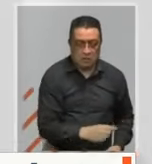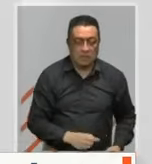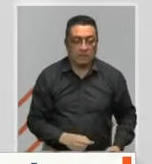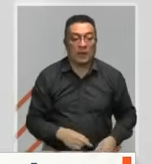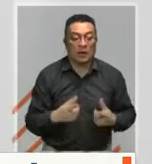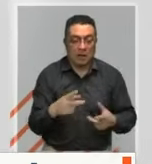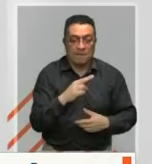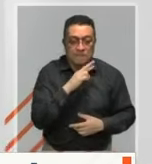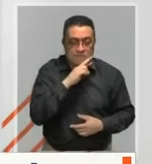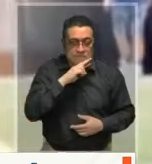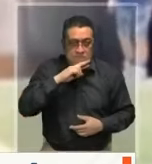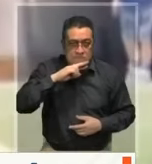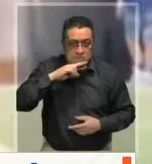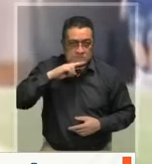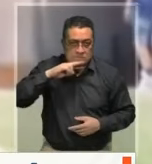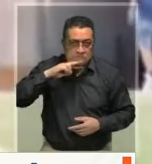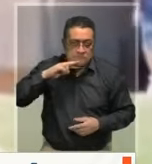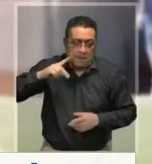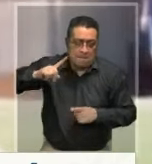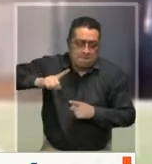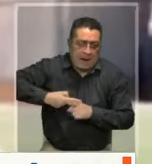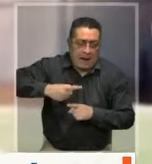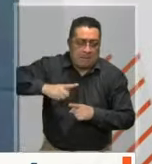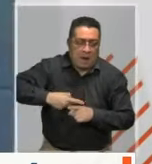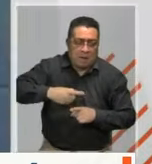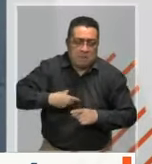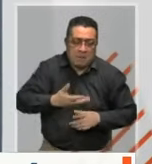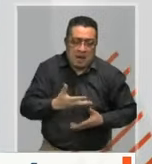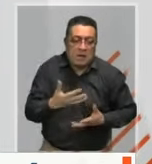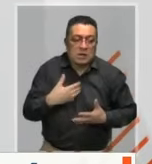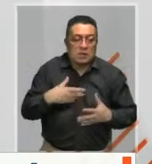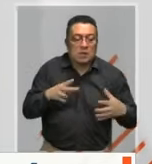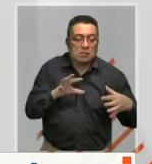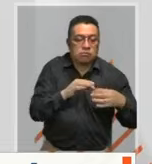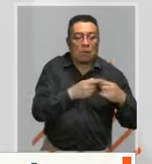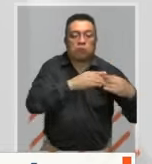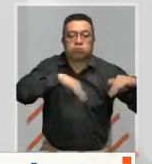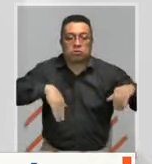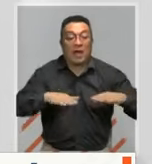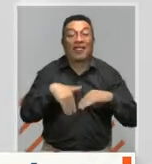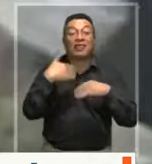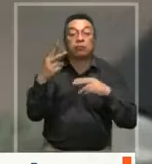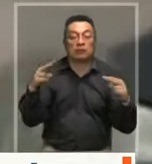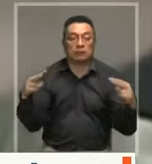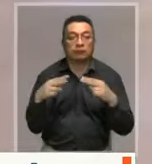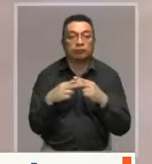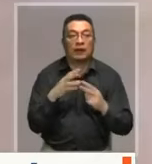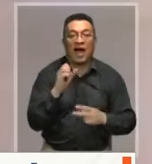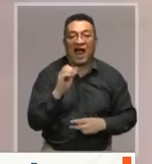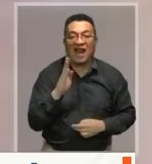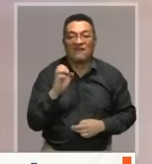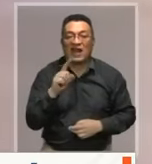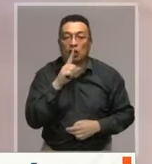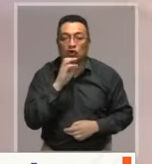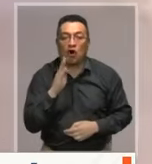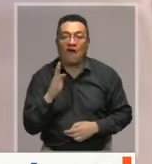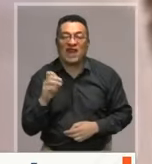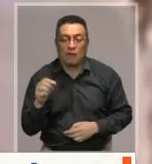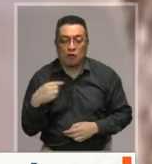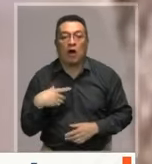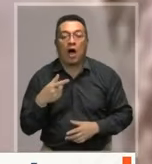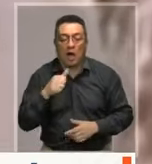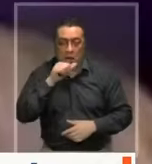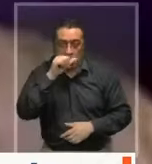Griselda fue mayor. Su relación no duró. Tiempo después conoció a Alberto Bravo, quien le introdujo en el mundo del